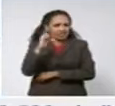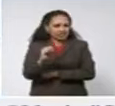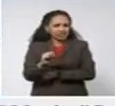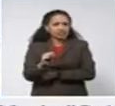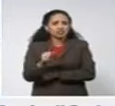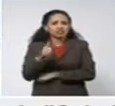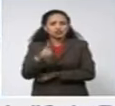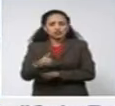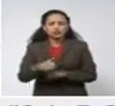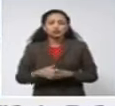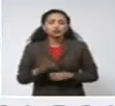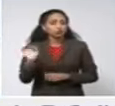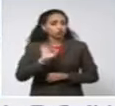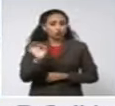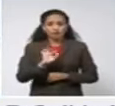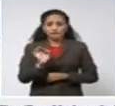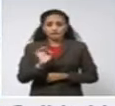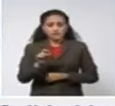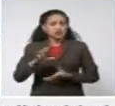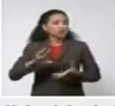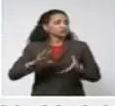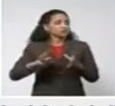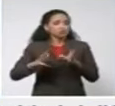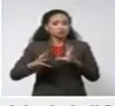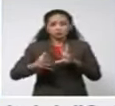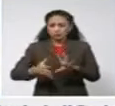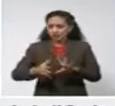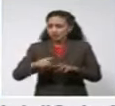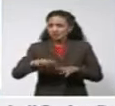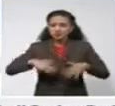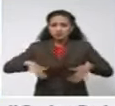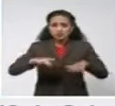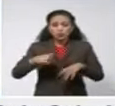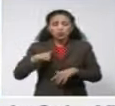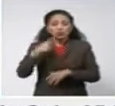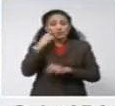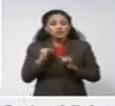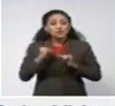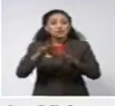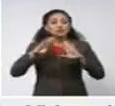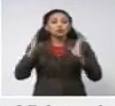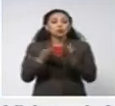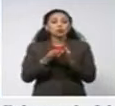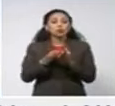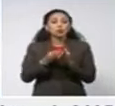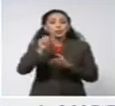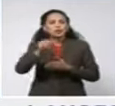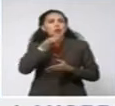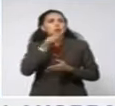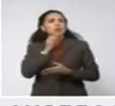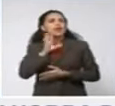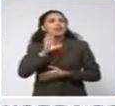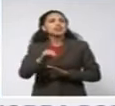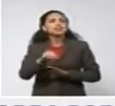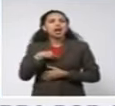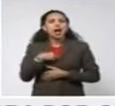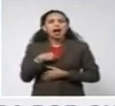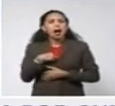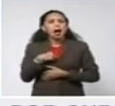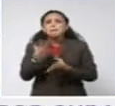de que todavía con una complejidad epidemiológica, que ahora cuando veamos el mundo, cualquiera puede decir, no, pero no es tanto, no, sí